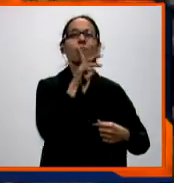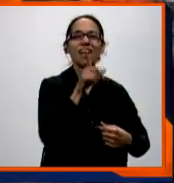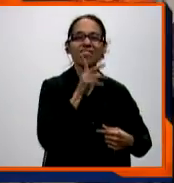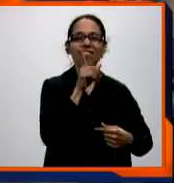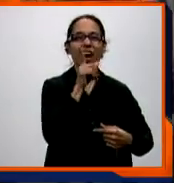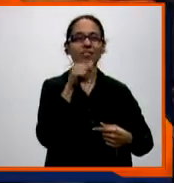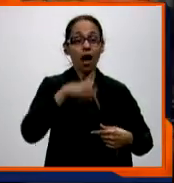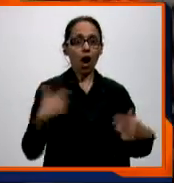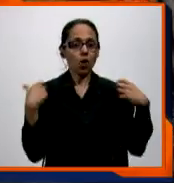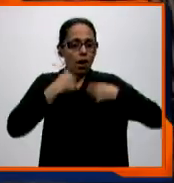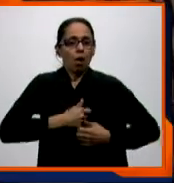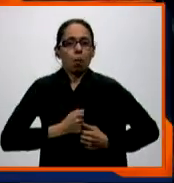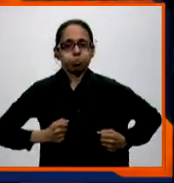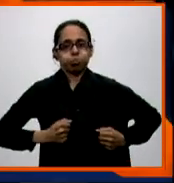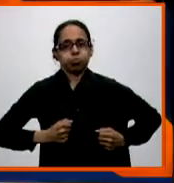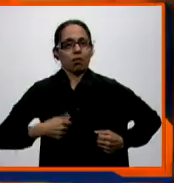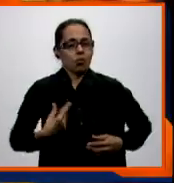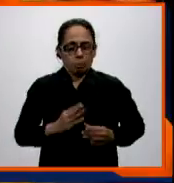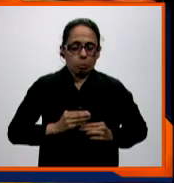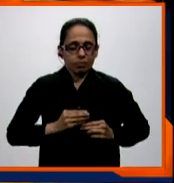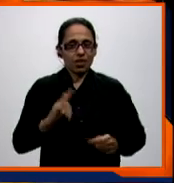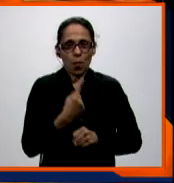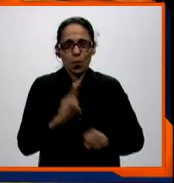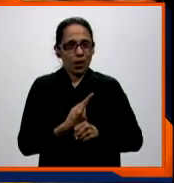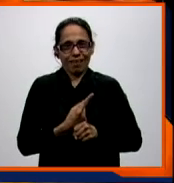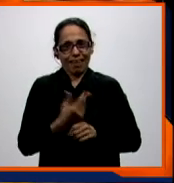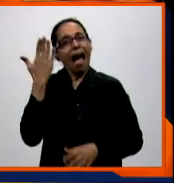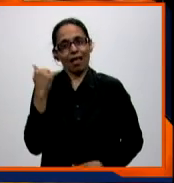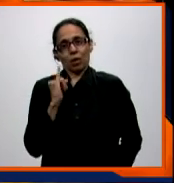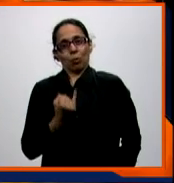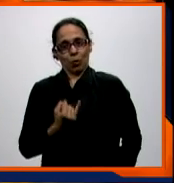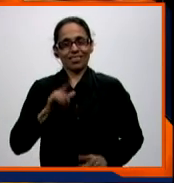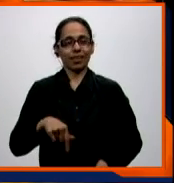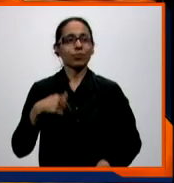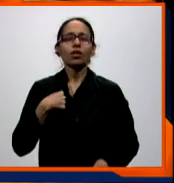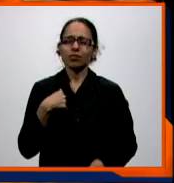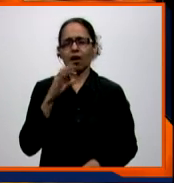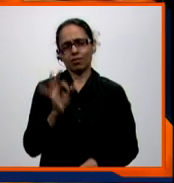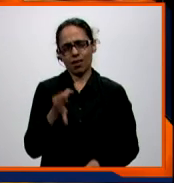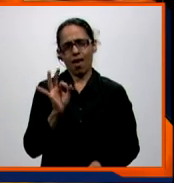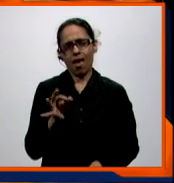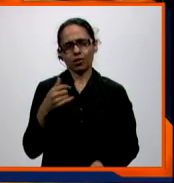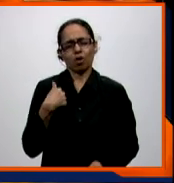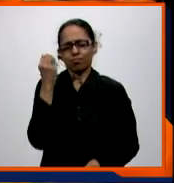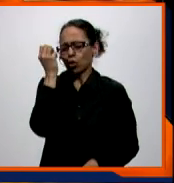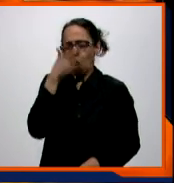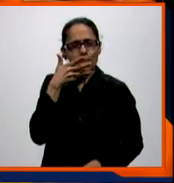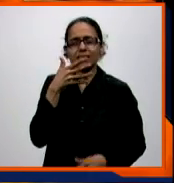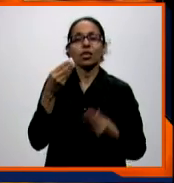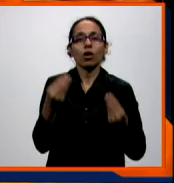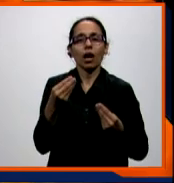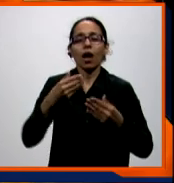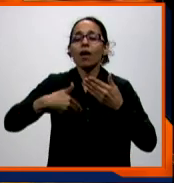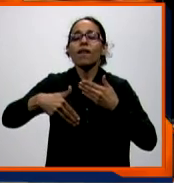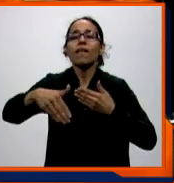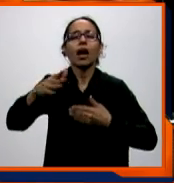entraban sí, ahora no la puedo usar más. Yo sé y estoy convencido de que en algún momento yo voy a